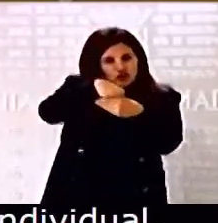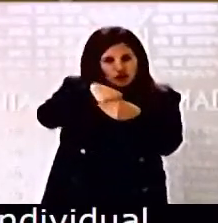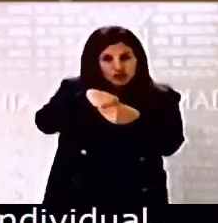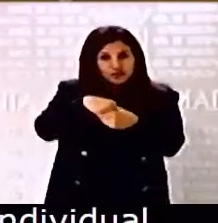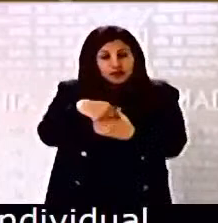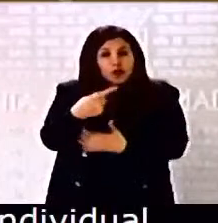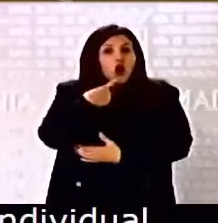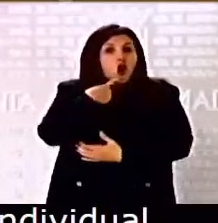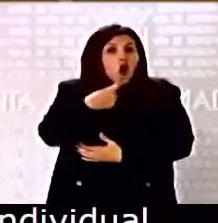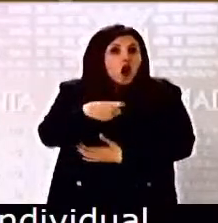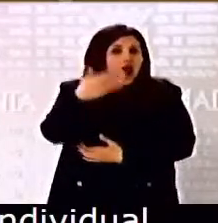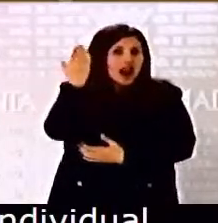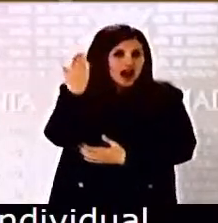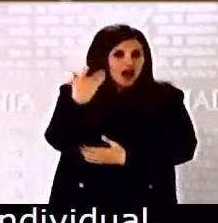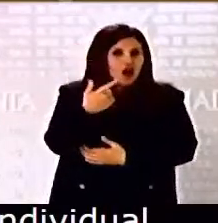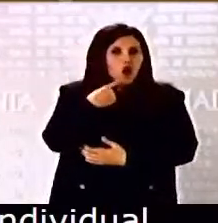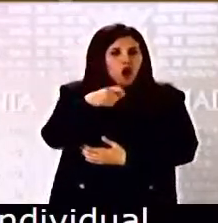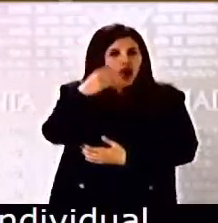ojalá